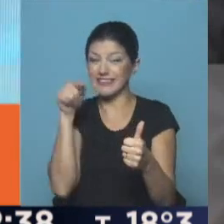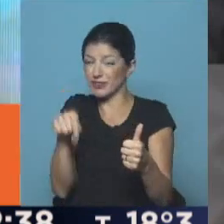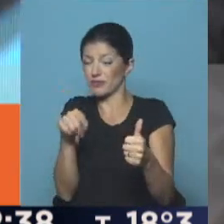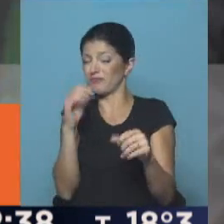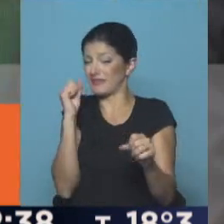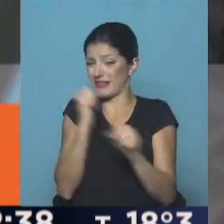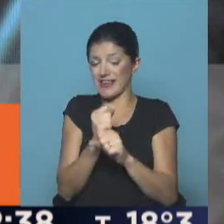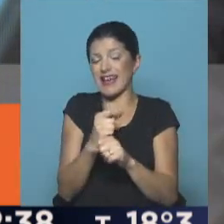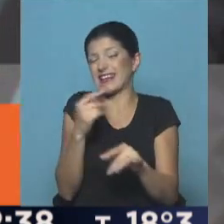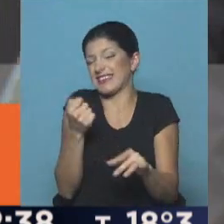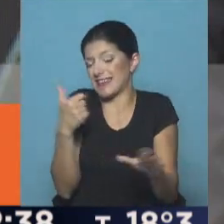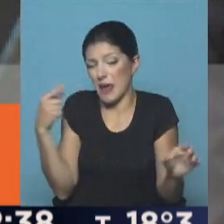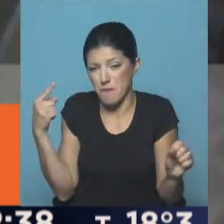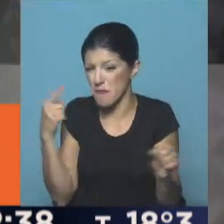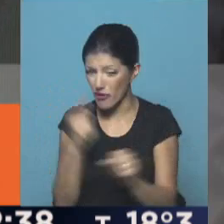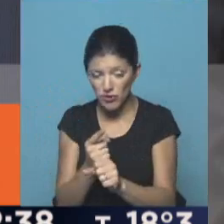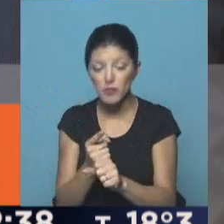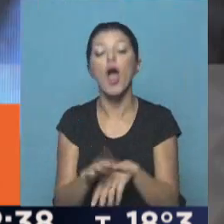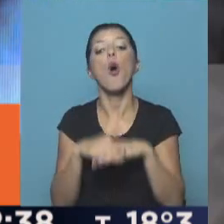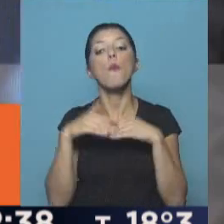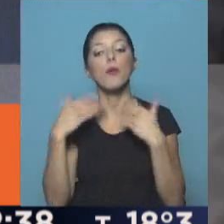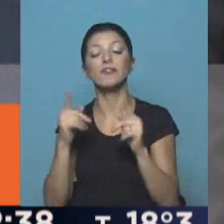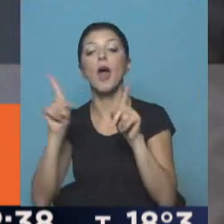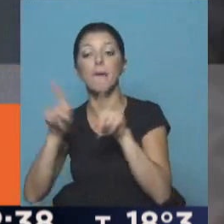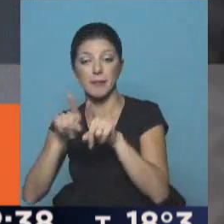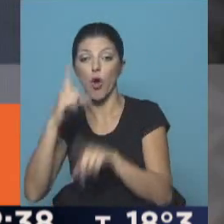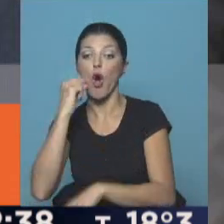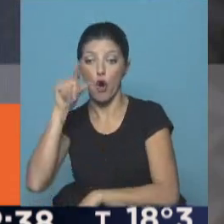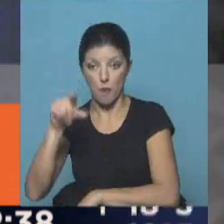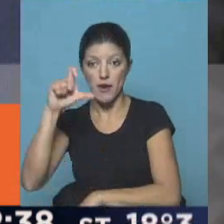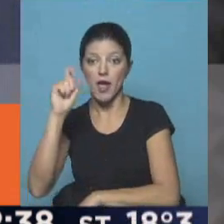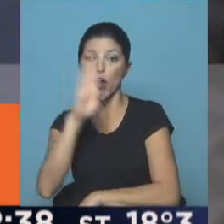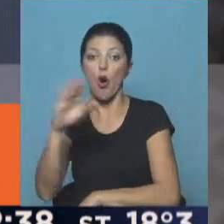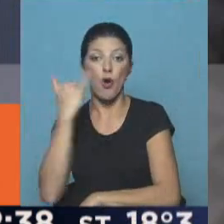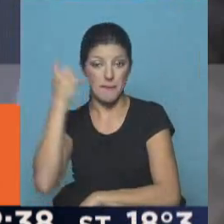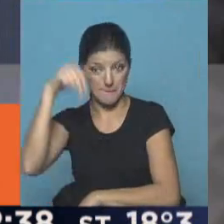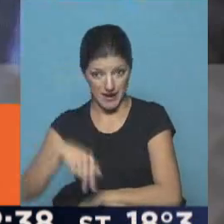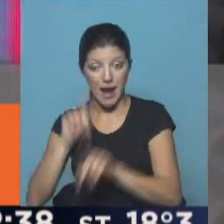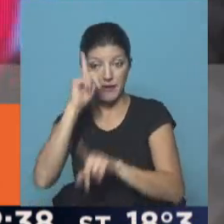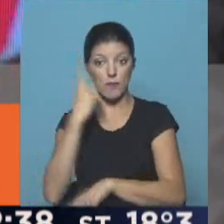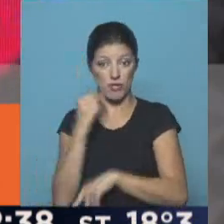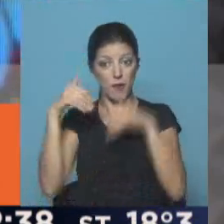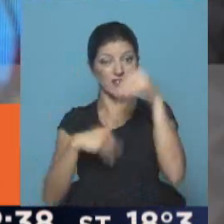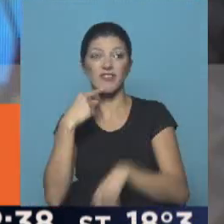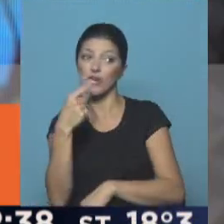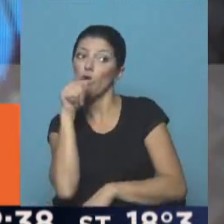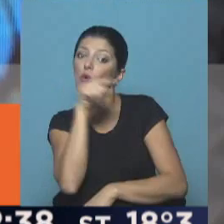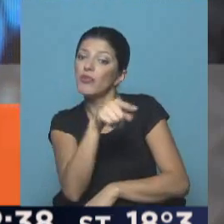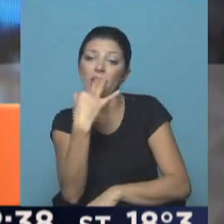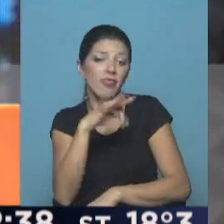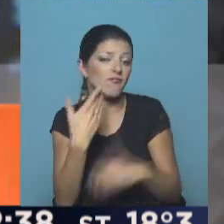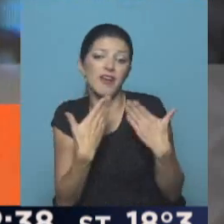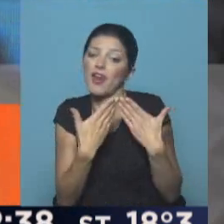casi imposible y por eso el mismo Jeremy Corbyn, el candidato laborista, el día de las elecciones le dijo que debía